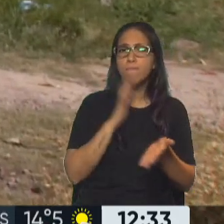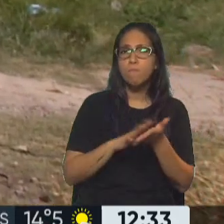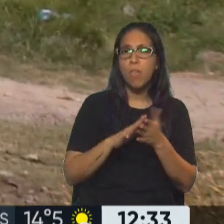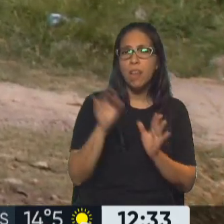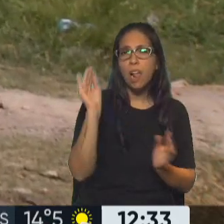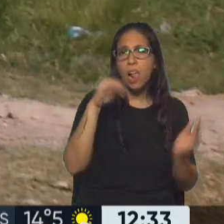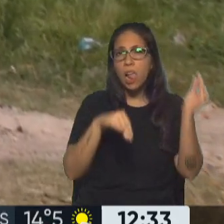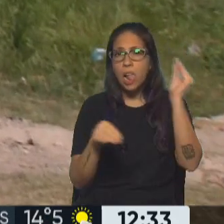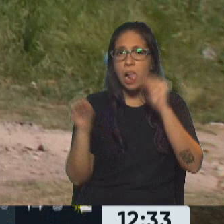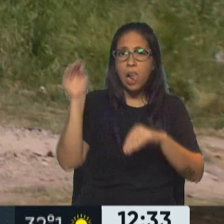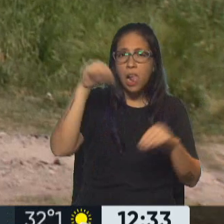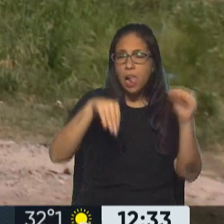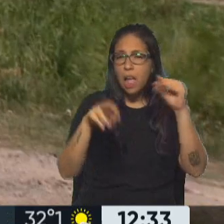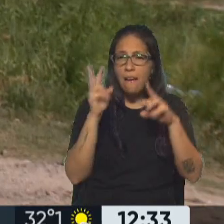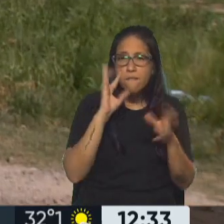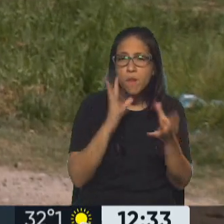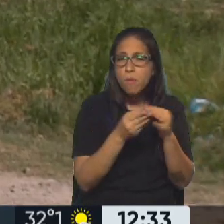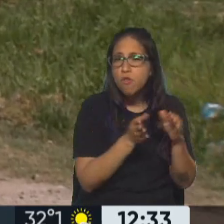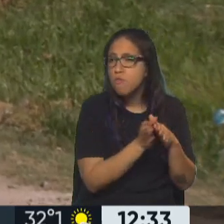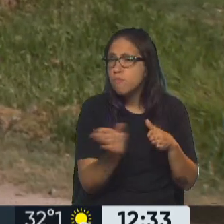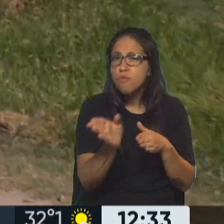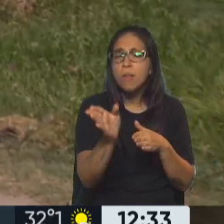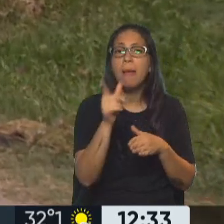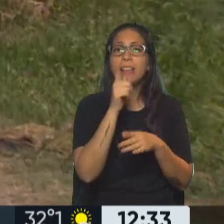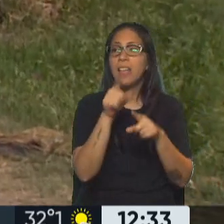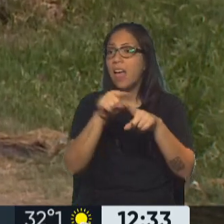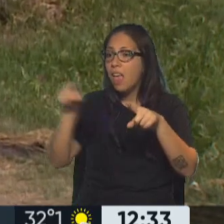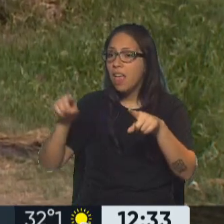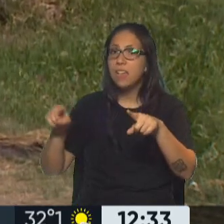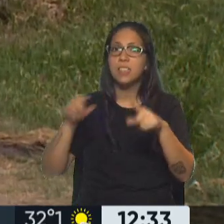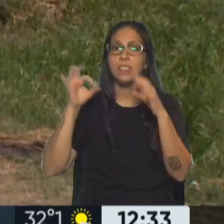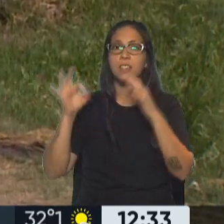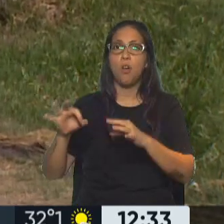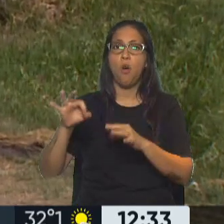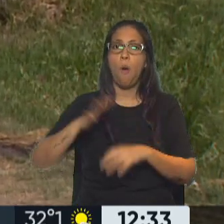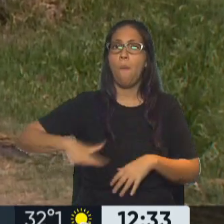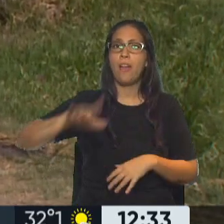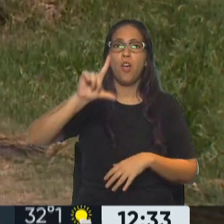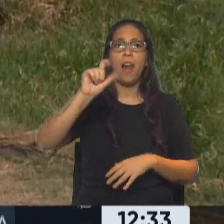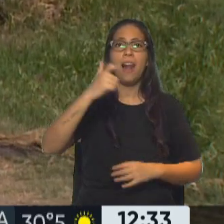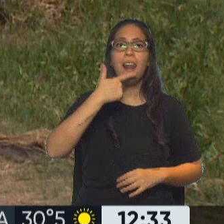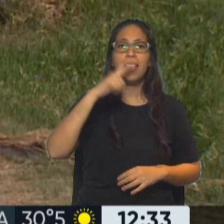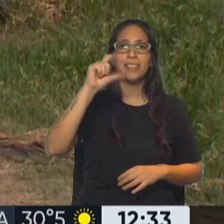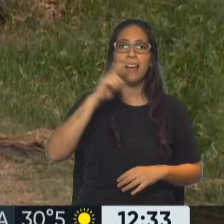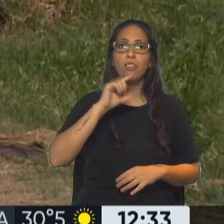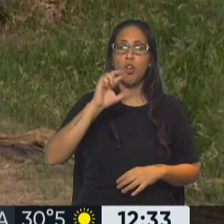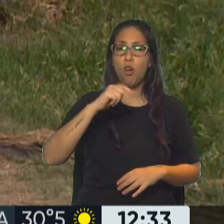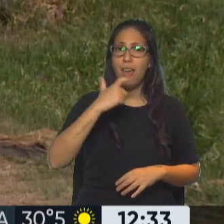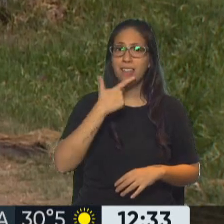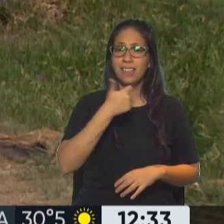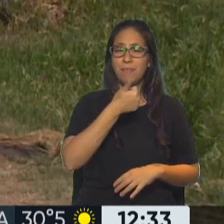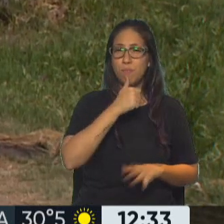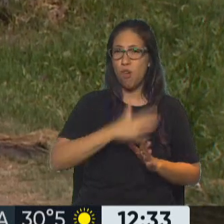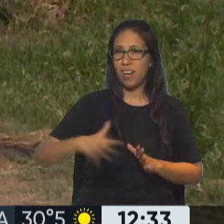posibilidad de que haya llegado hasta el barrio las catonas decir a la orilla del río reconquista muy